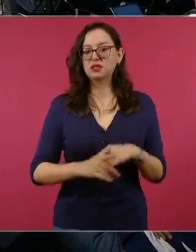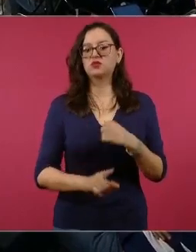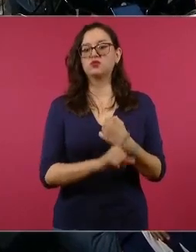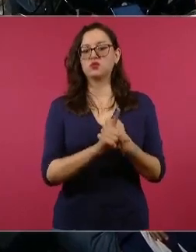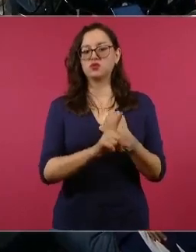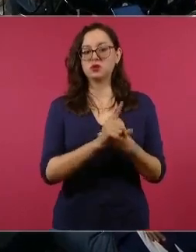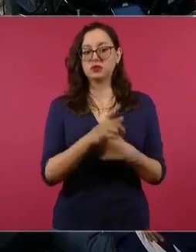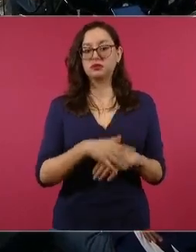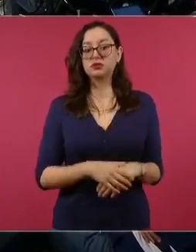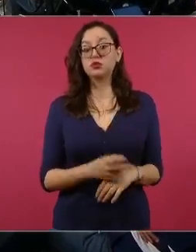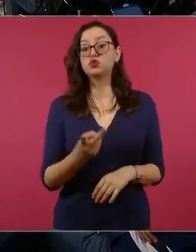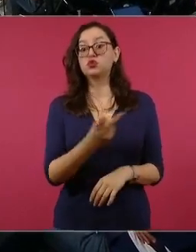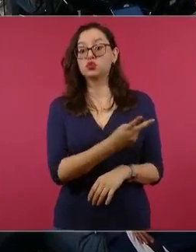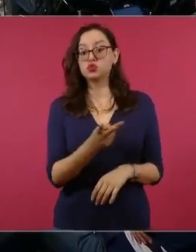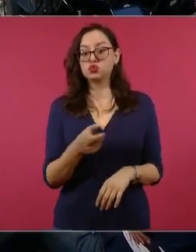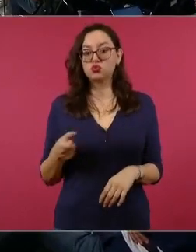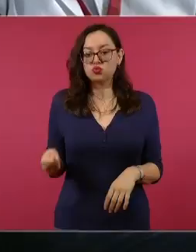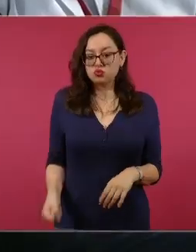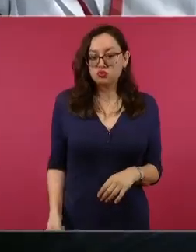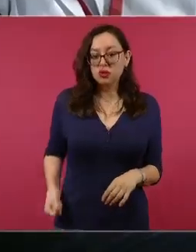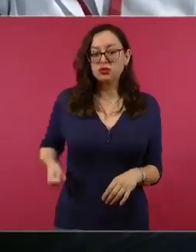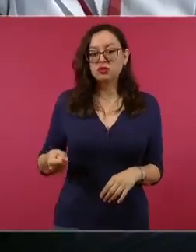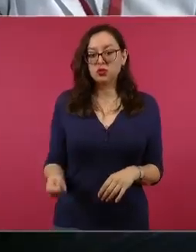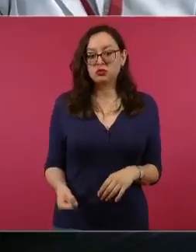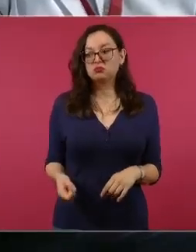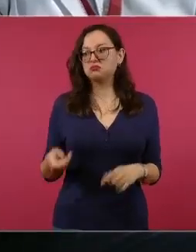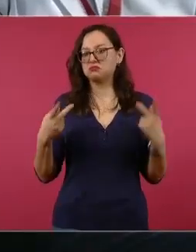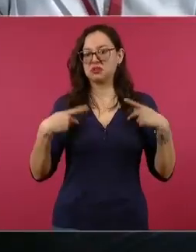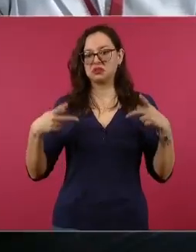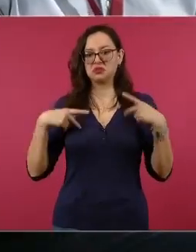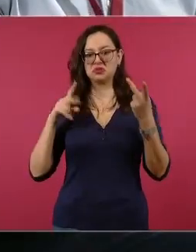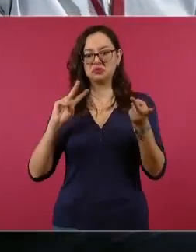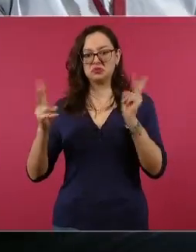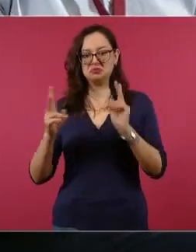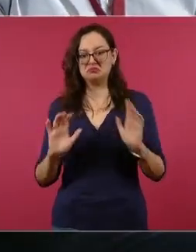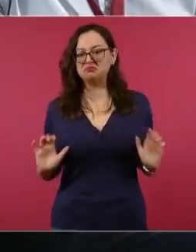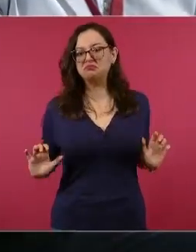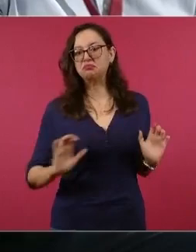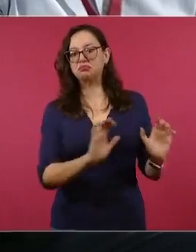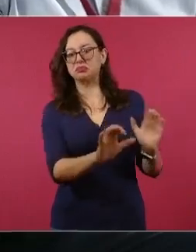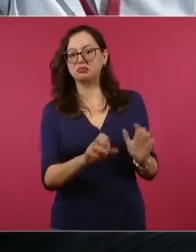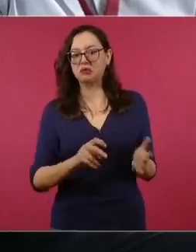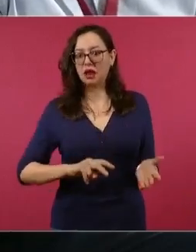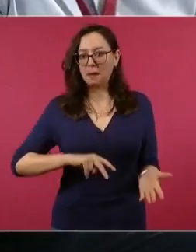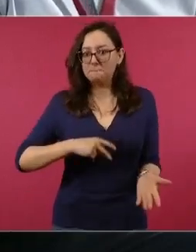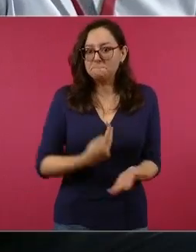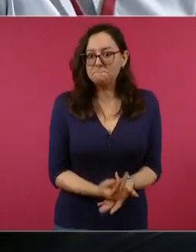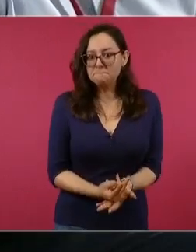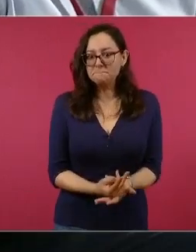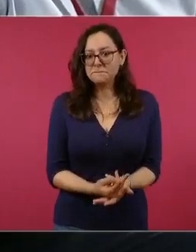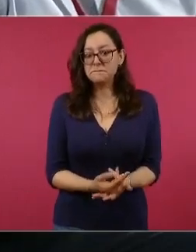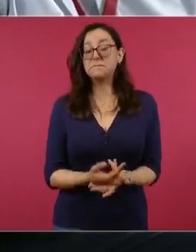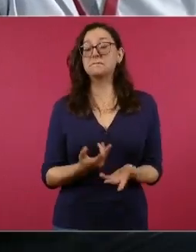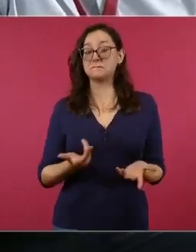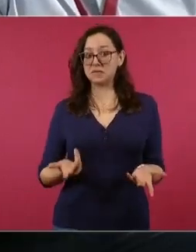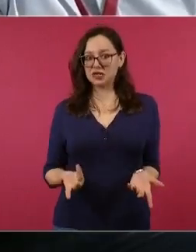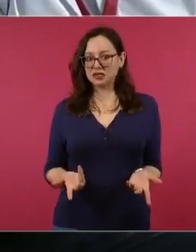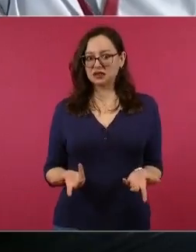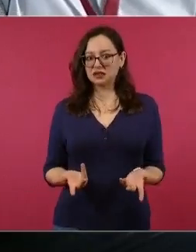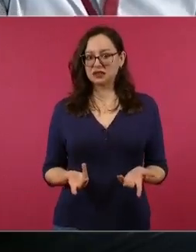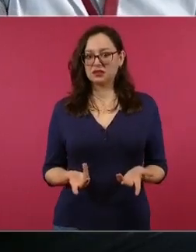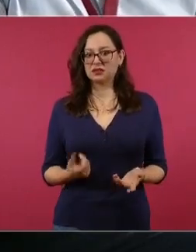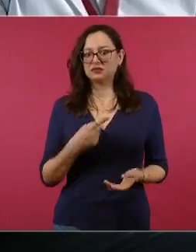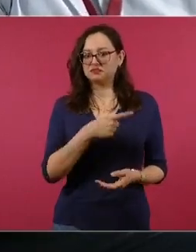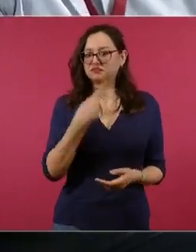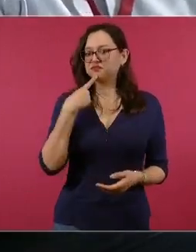Utilizan, creo que bastón, los han tirado, así como se lo estoy exponiendo, señor presidente. Ellos han ingresado